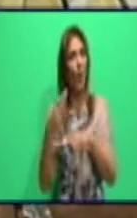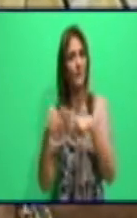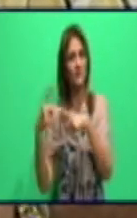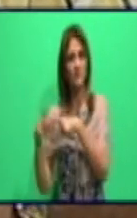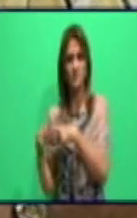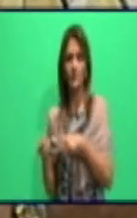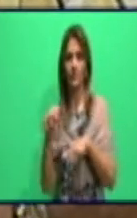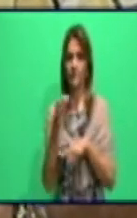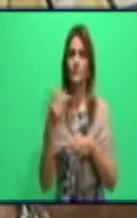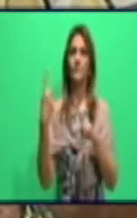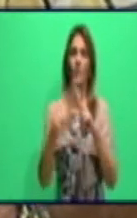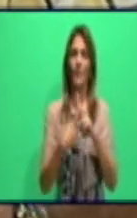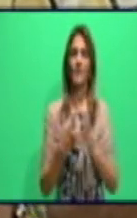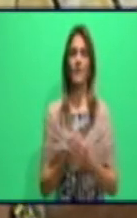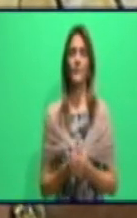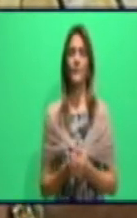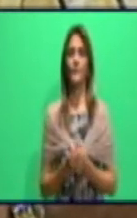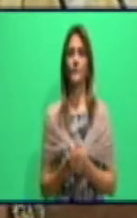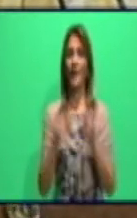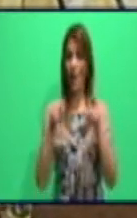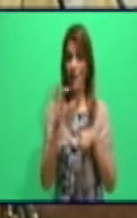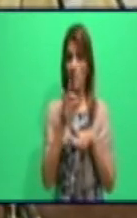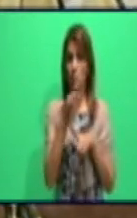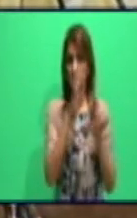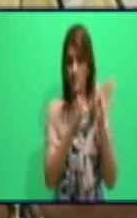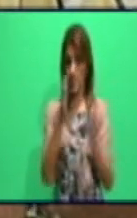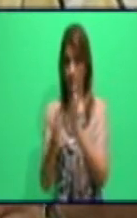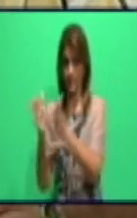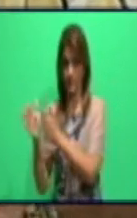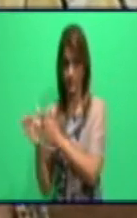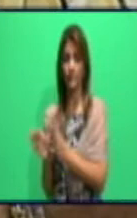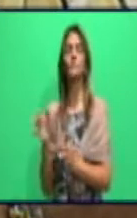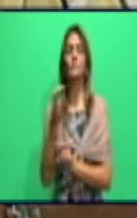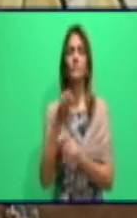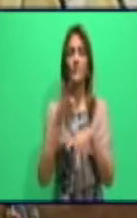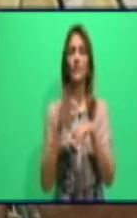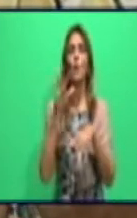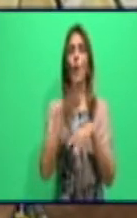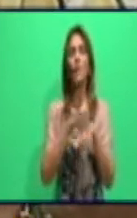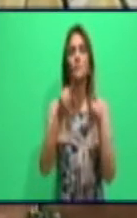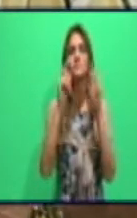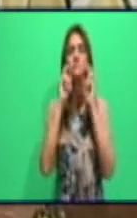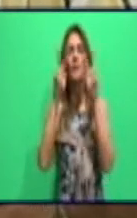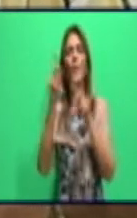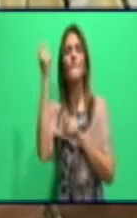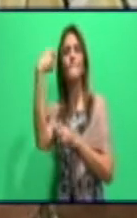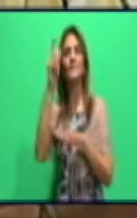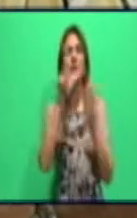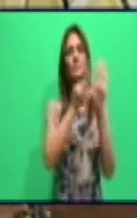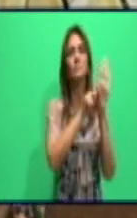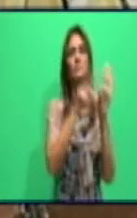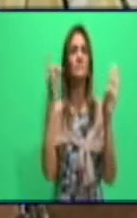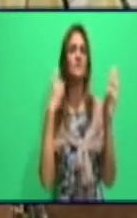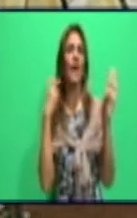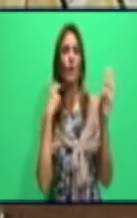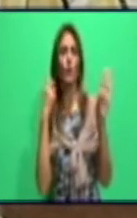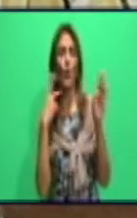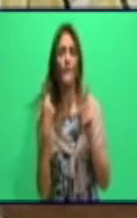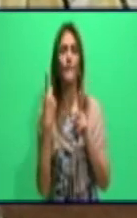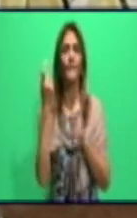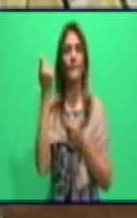municipio en el caso del río cauto en el sector no tratarse de todo allí venta ilegal de ron y venta de cebolla 25